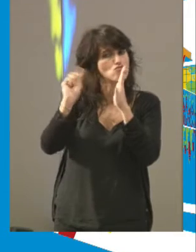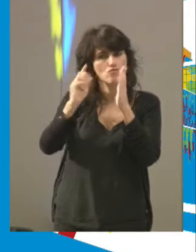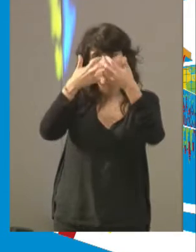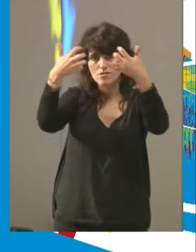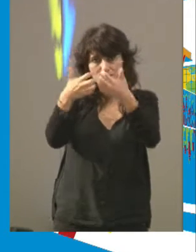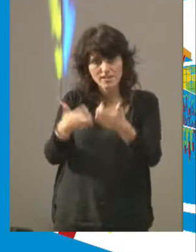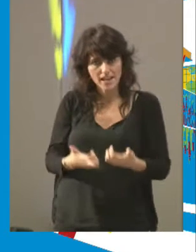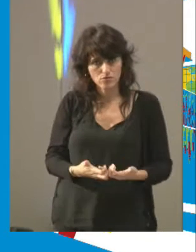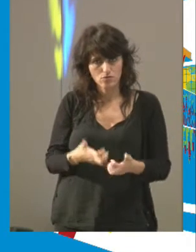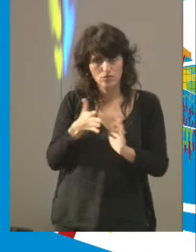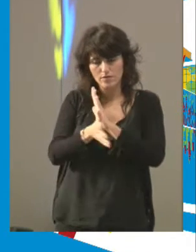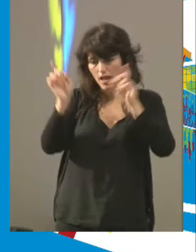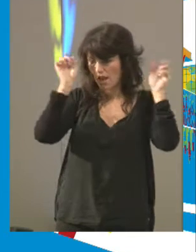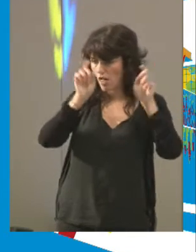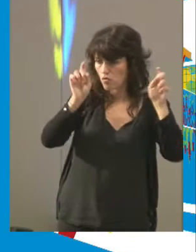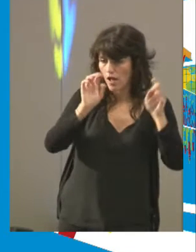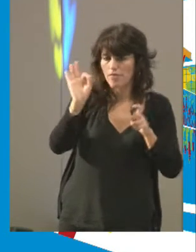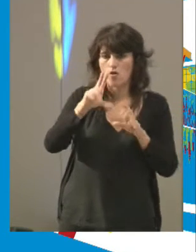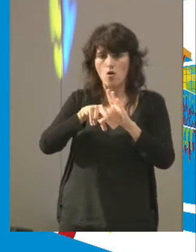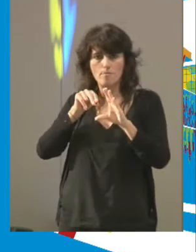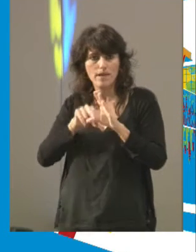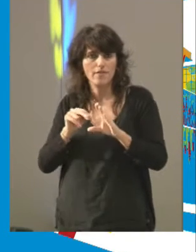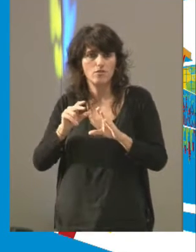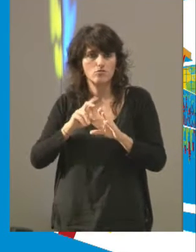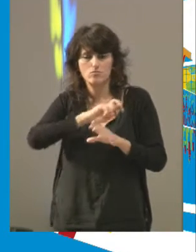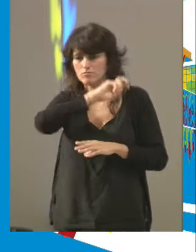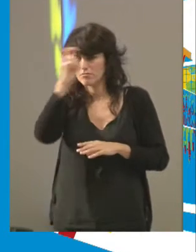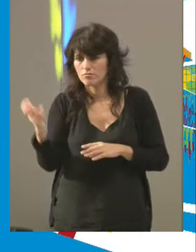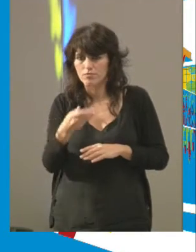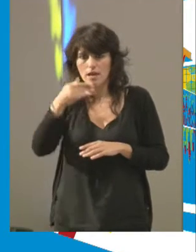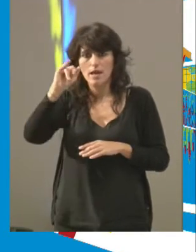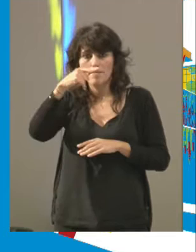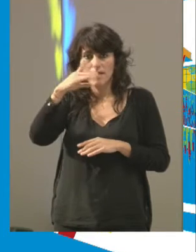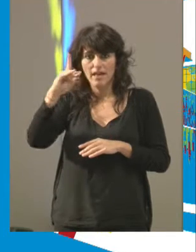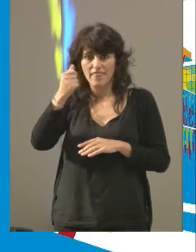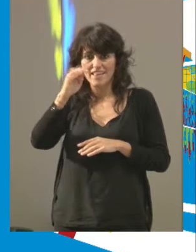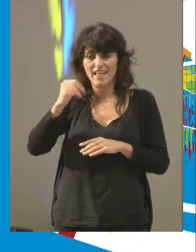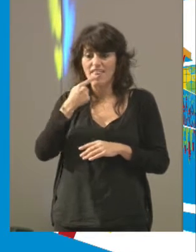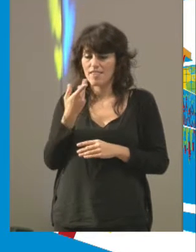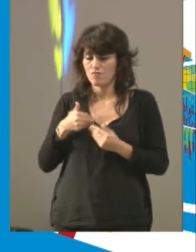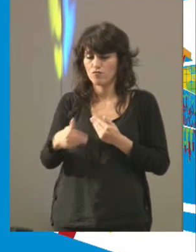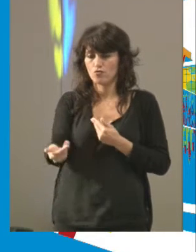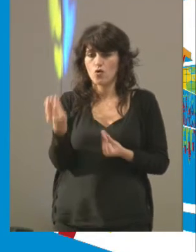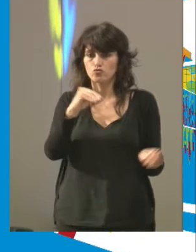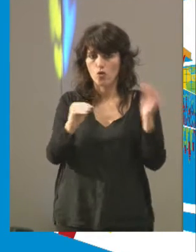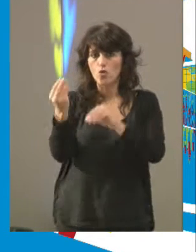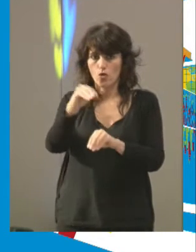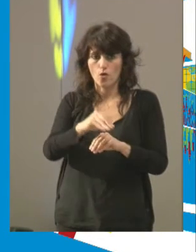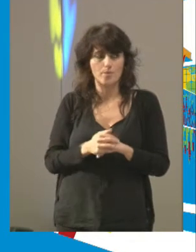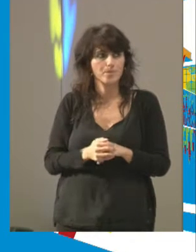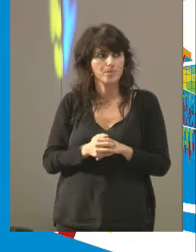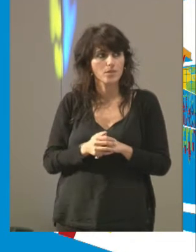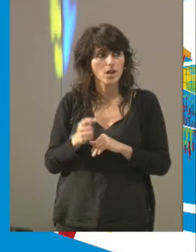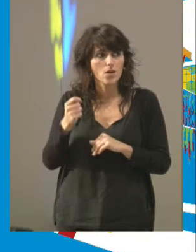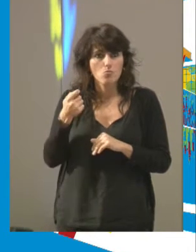Y podríamos hablar desde educación, vídeos, muchos aspectos donde el Big Data va a dar soluciones. Y un